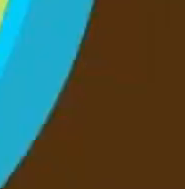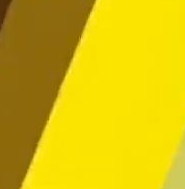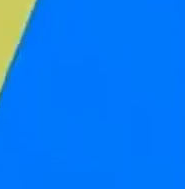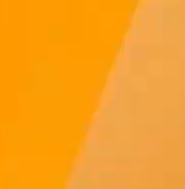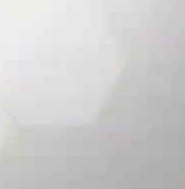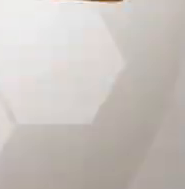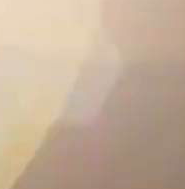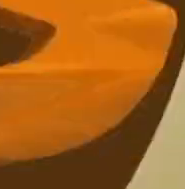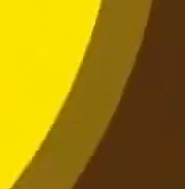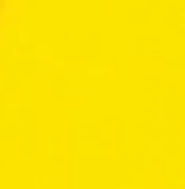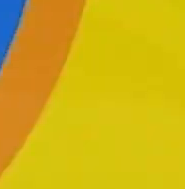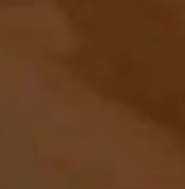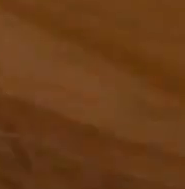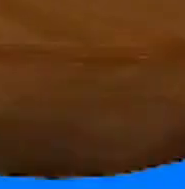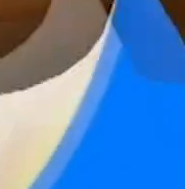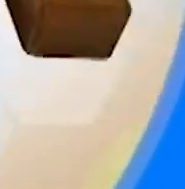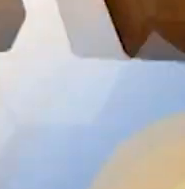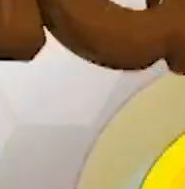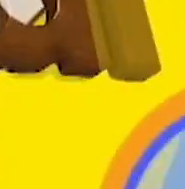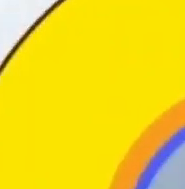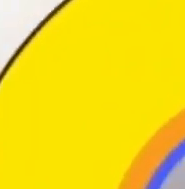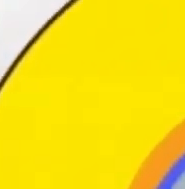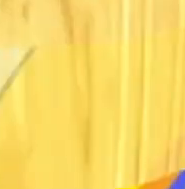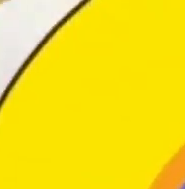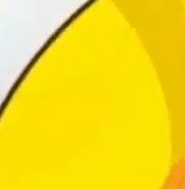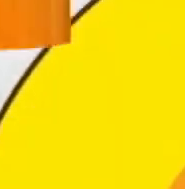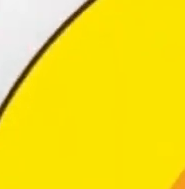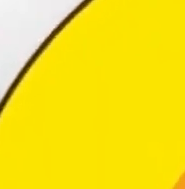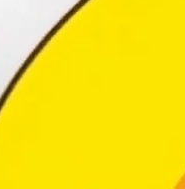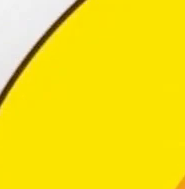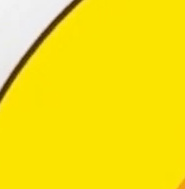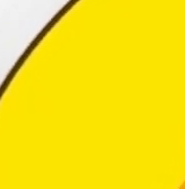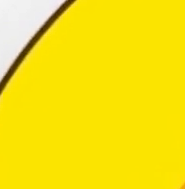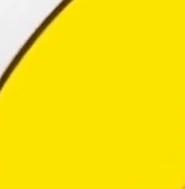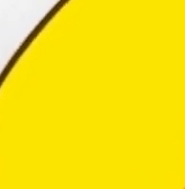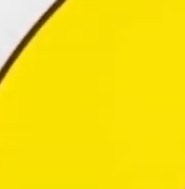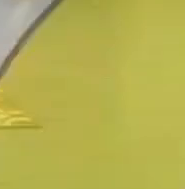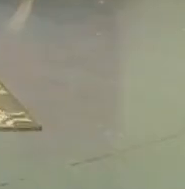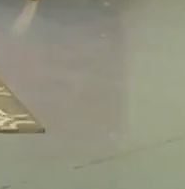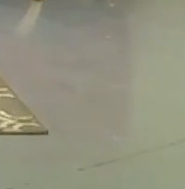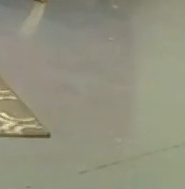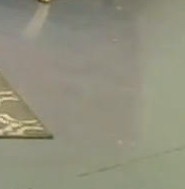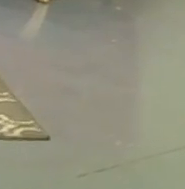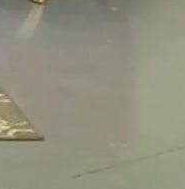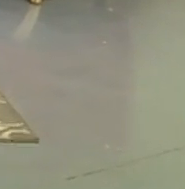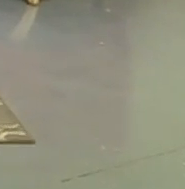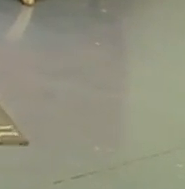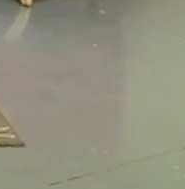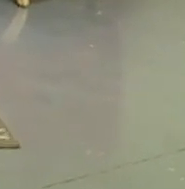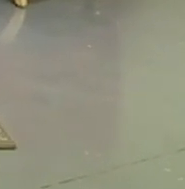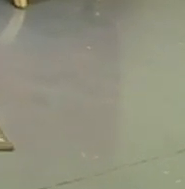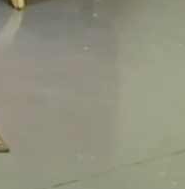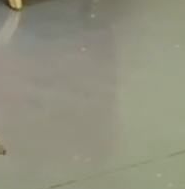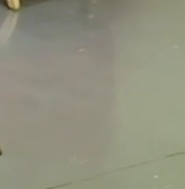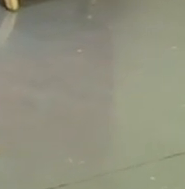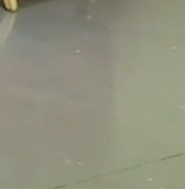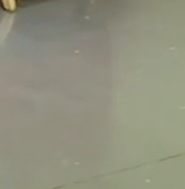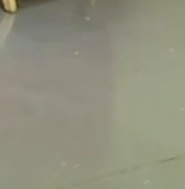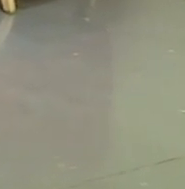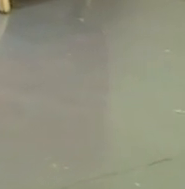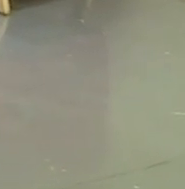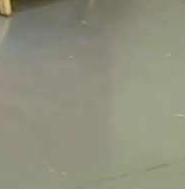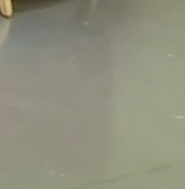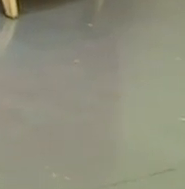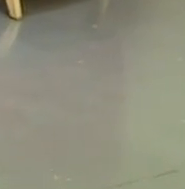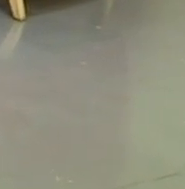es pura vida. Costa Rica es. A raíz de esto, este tema del coronavirus,